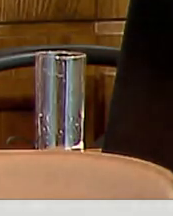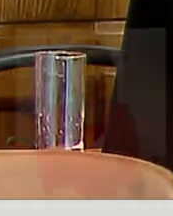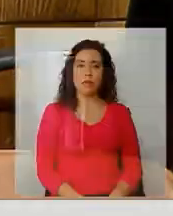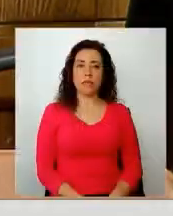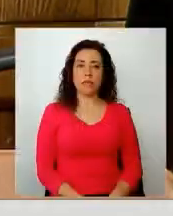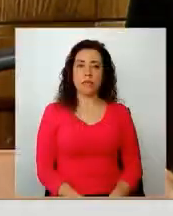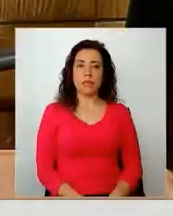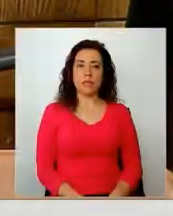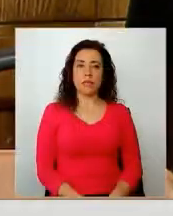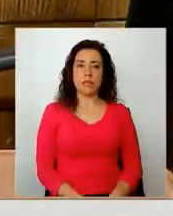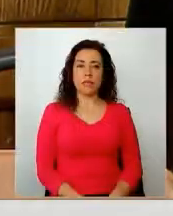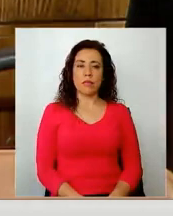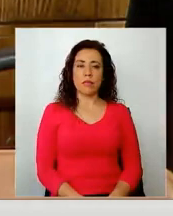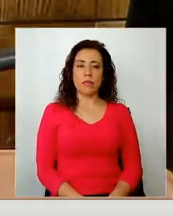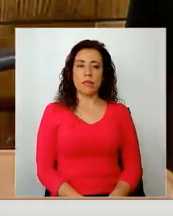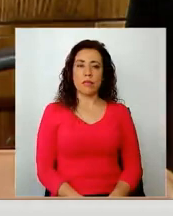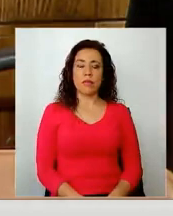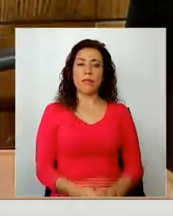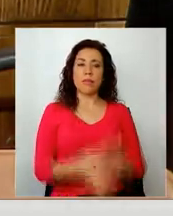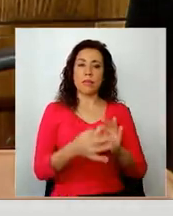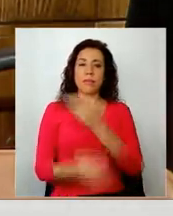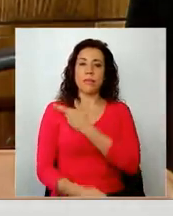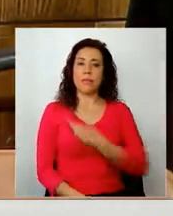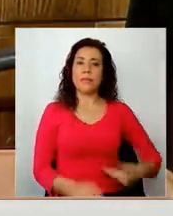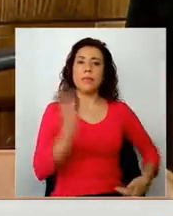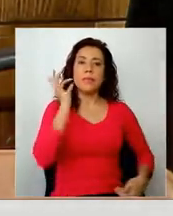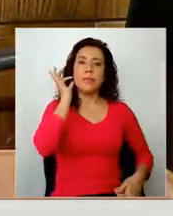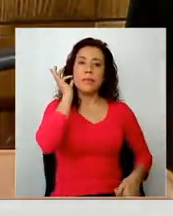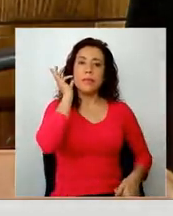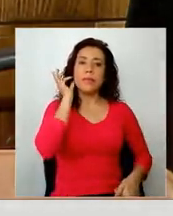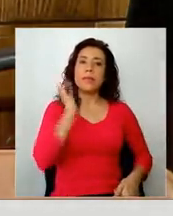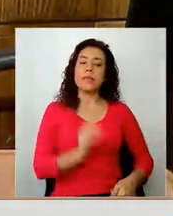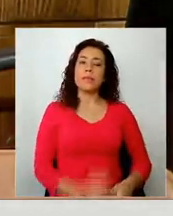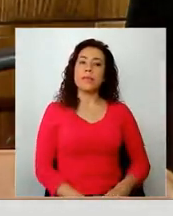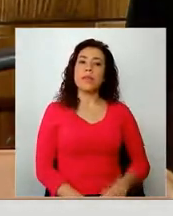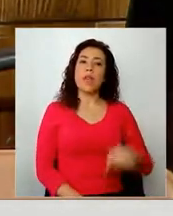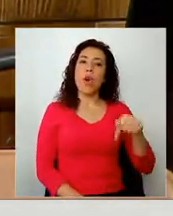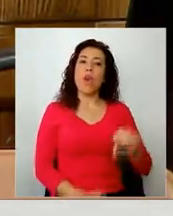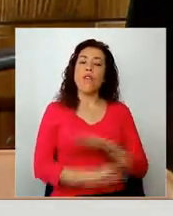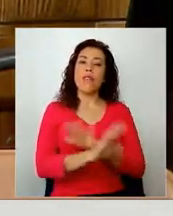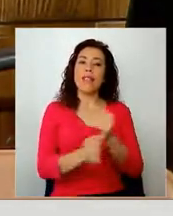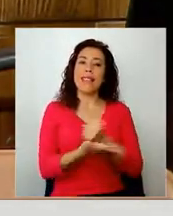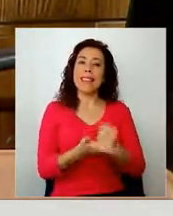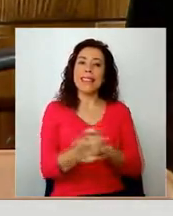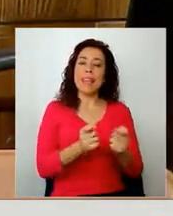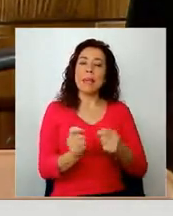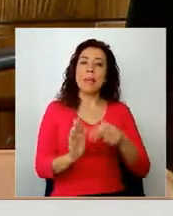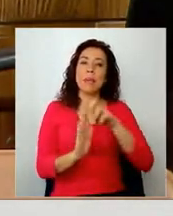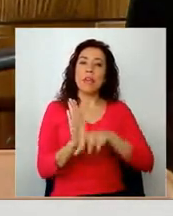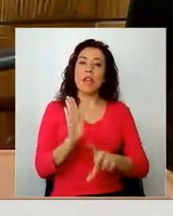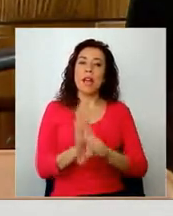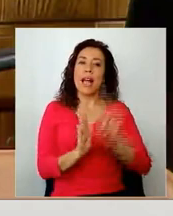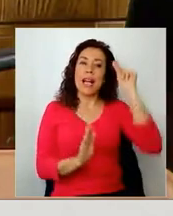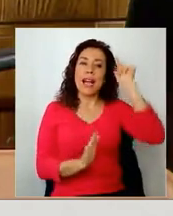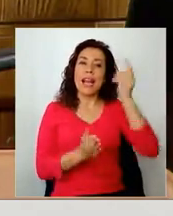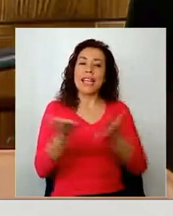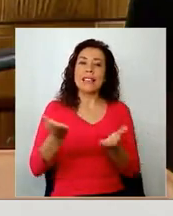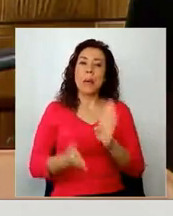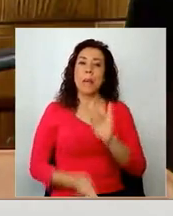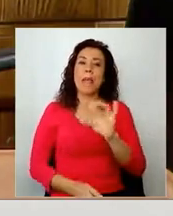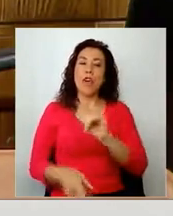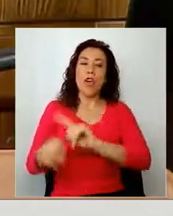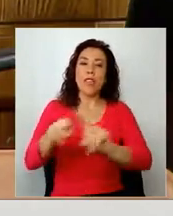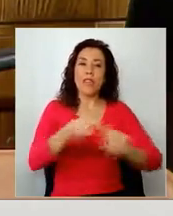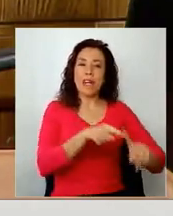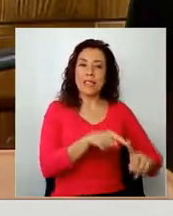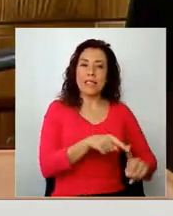Gracias presidenta hoy culmine la tramitación del proyecto de ley que crea el servicio de biodiversidad el